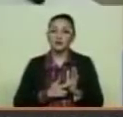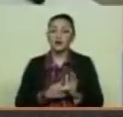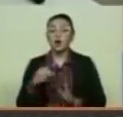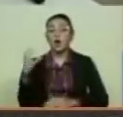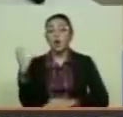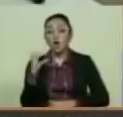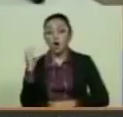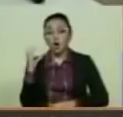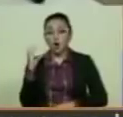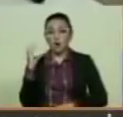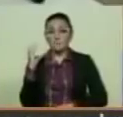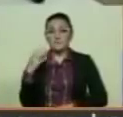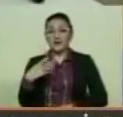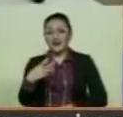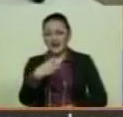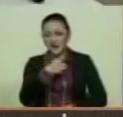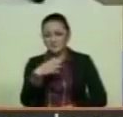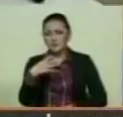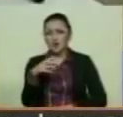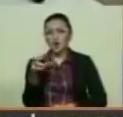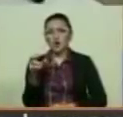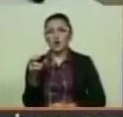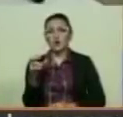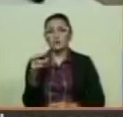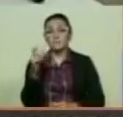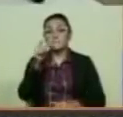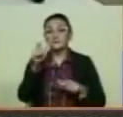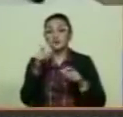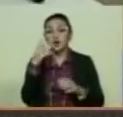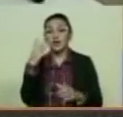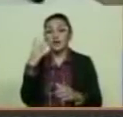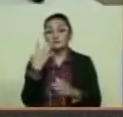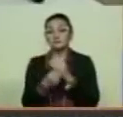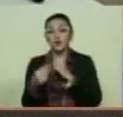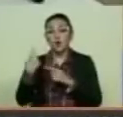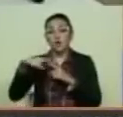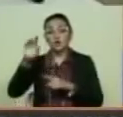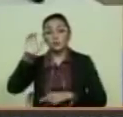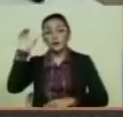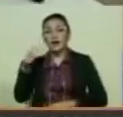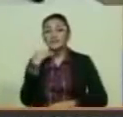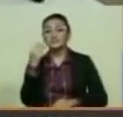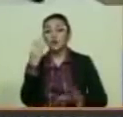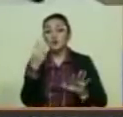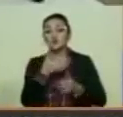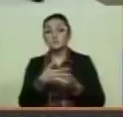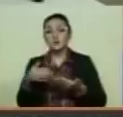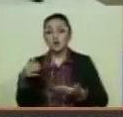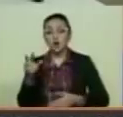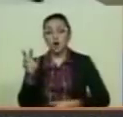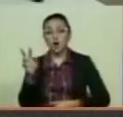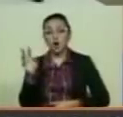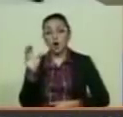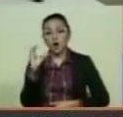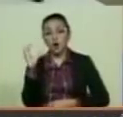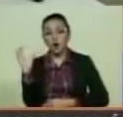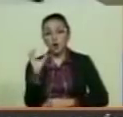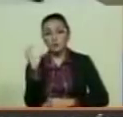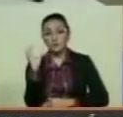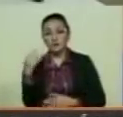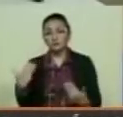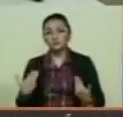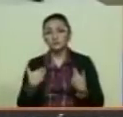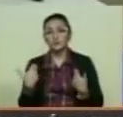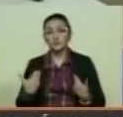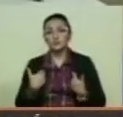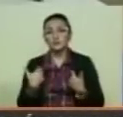país campeón en materia de desplazados internos, casi 8 millones de colombianos y colombianas sufren el